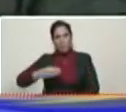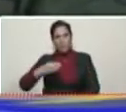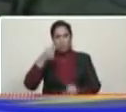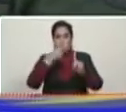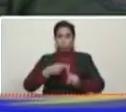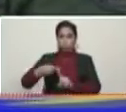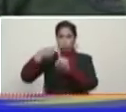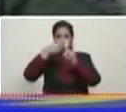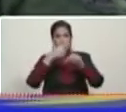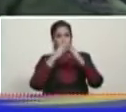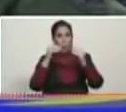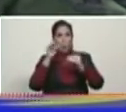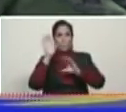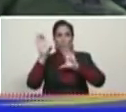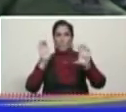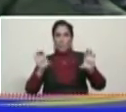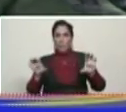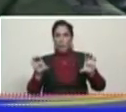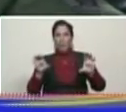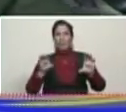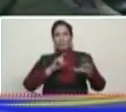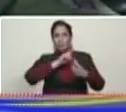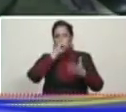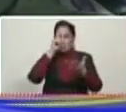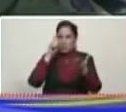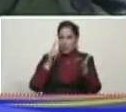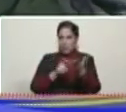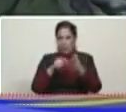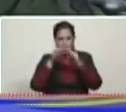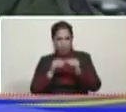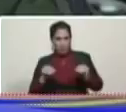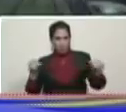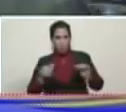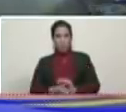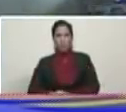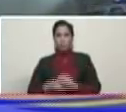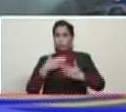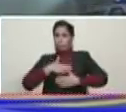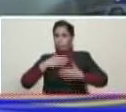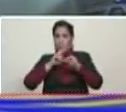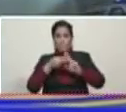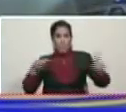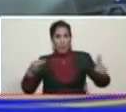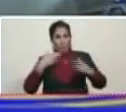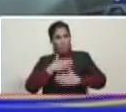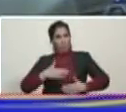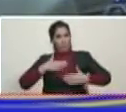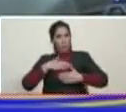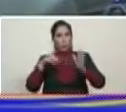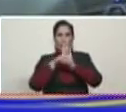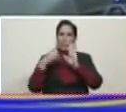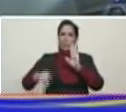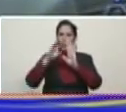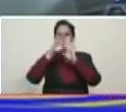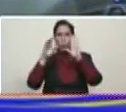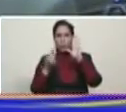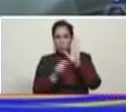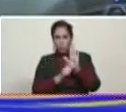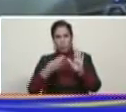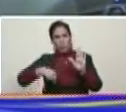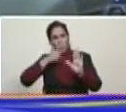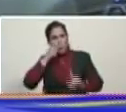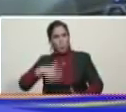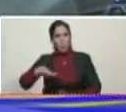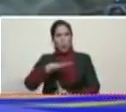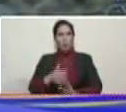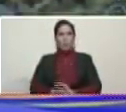dé la integridad territorial, el goce de la paz, el disfrute de los derechos constitucionales de nuestro pueblo